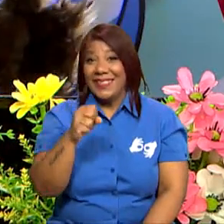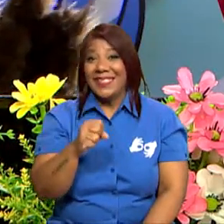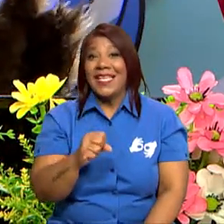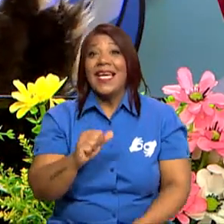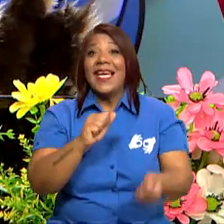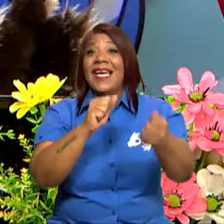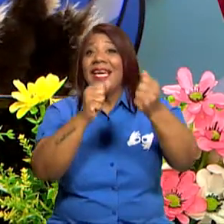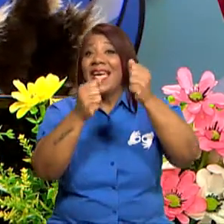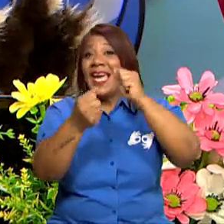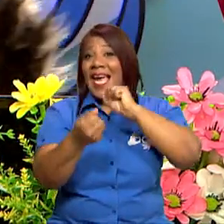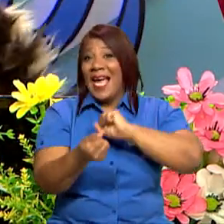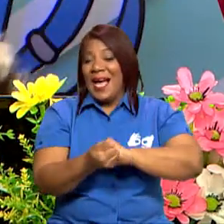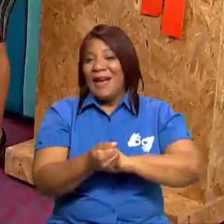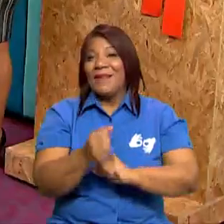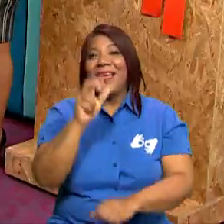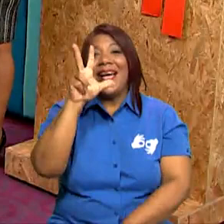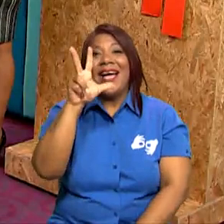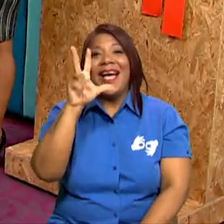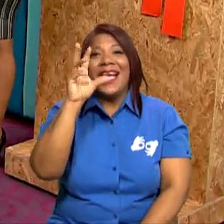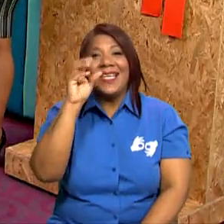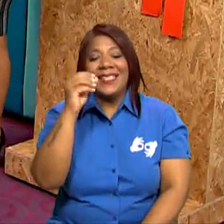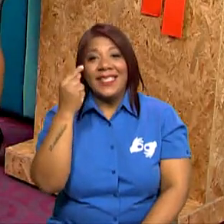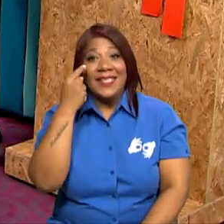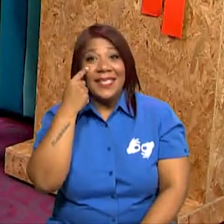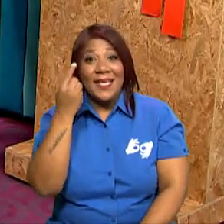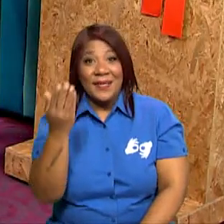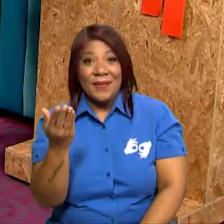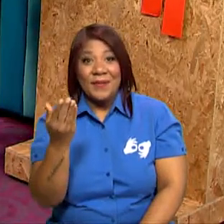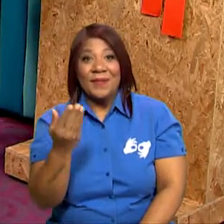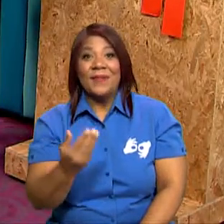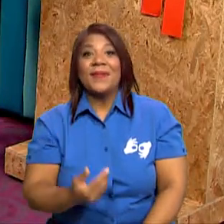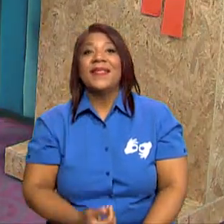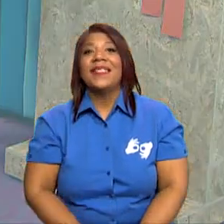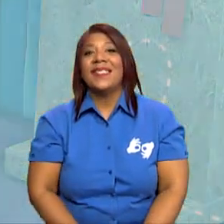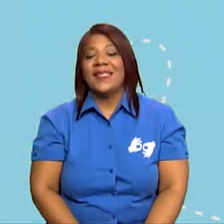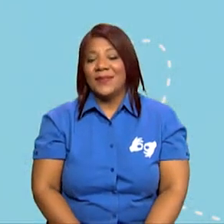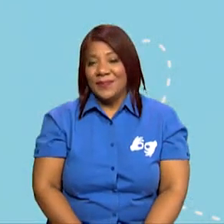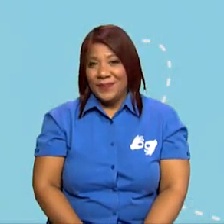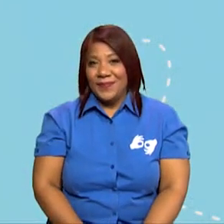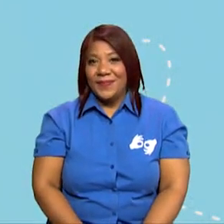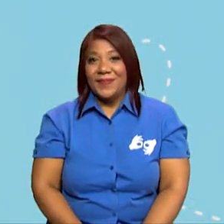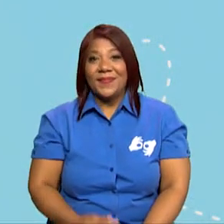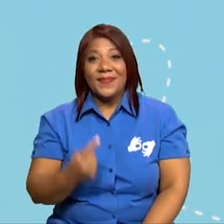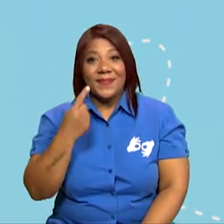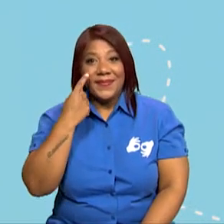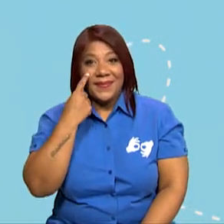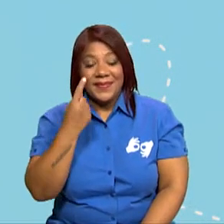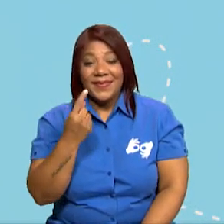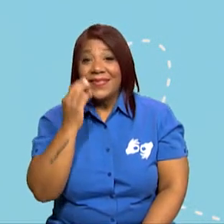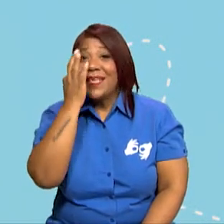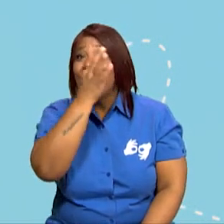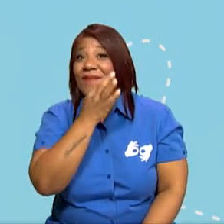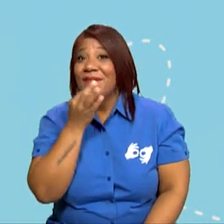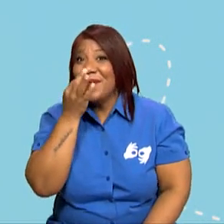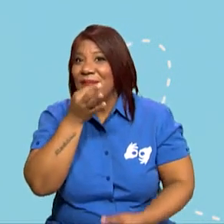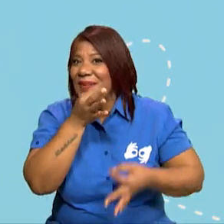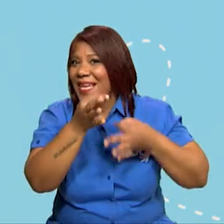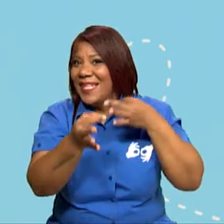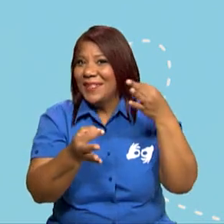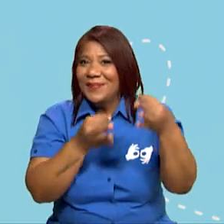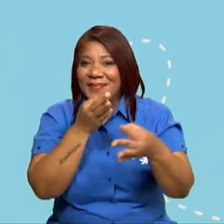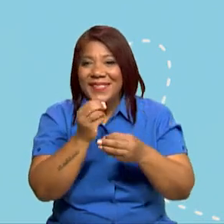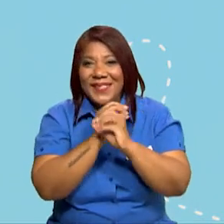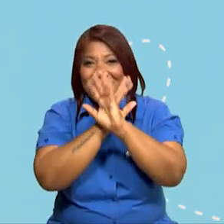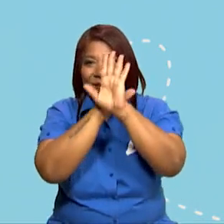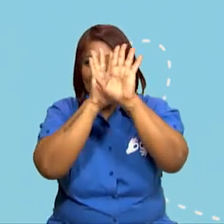30. Así es, chico. Y lo tenemos aquí. No lo tenemos en nuestro ejemplo, pero lo vamos a escribir. Esto que nos está contando Floppy, uh-huh, que